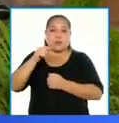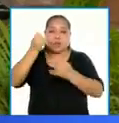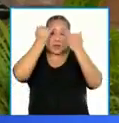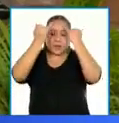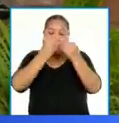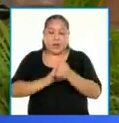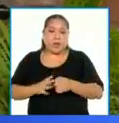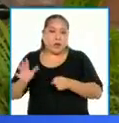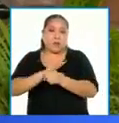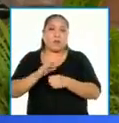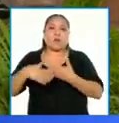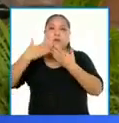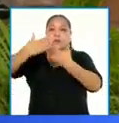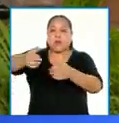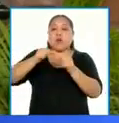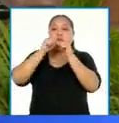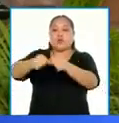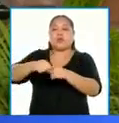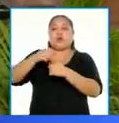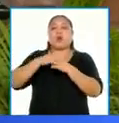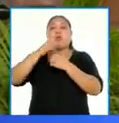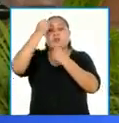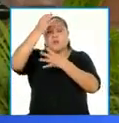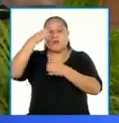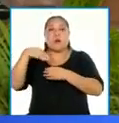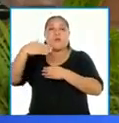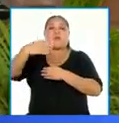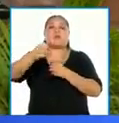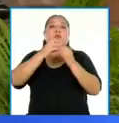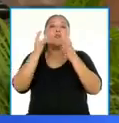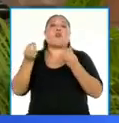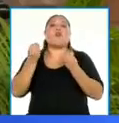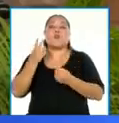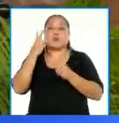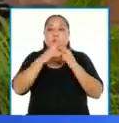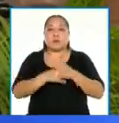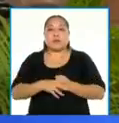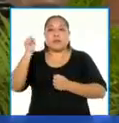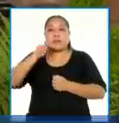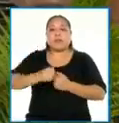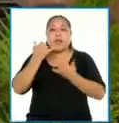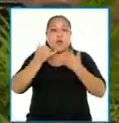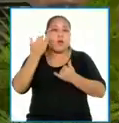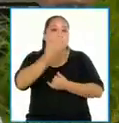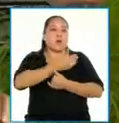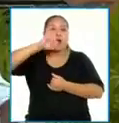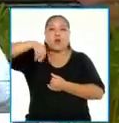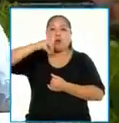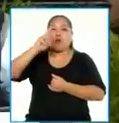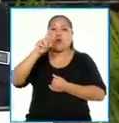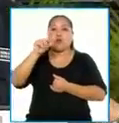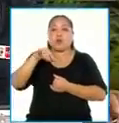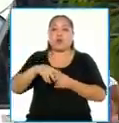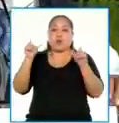informando en los próximos días cómo se va cubriendo. Muchas gracias. Ahora sí es el turno de Jorge Malmborg de